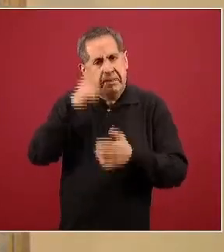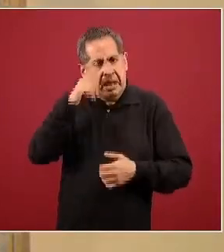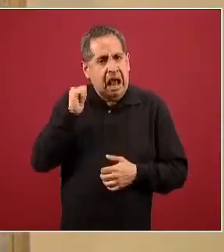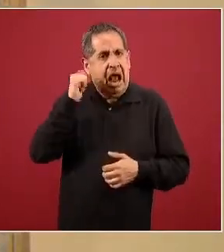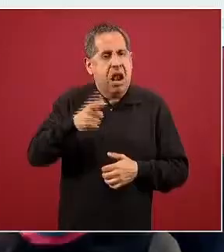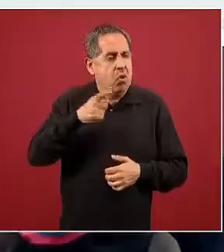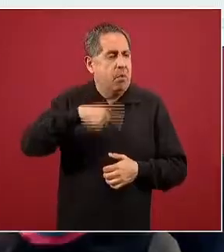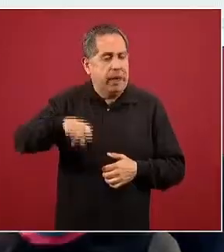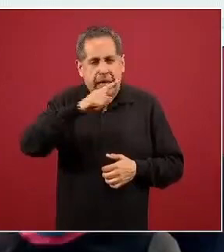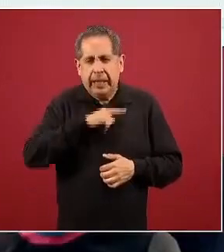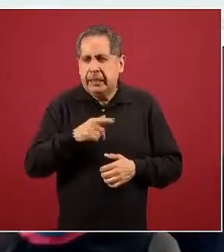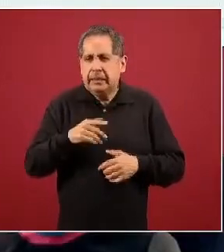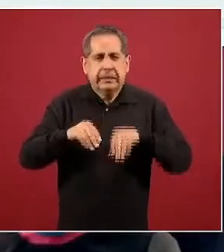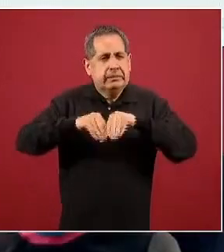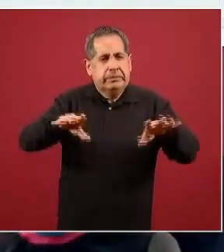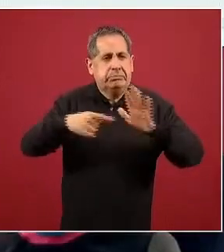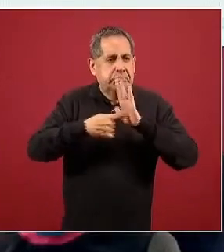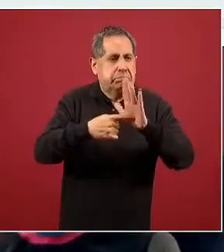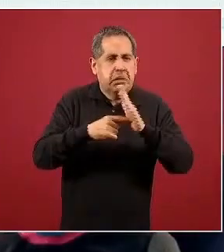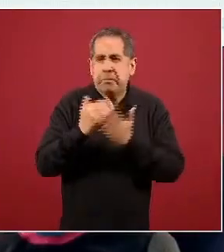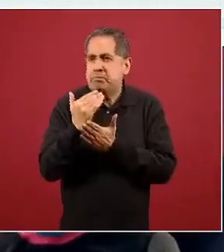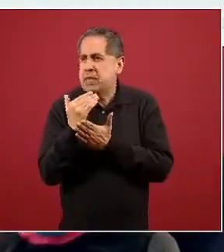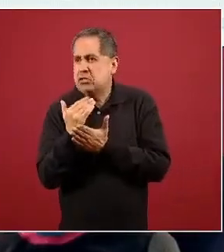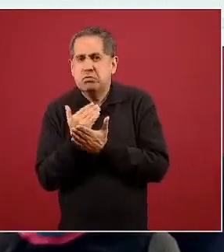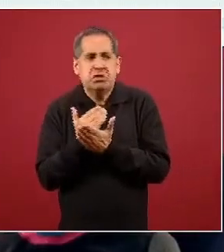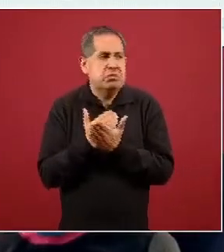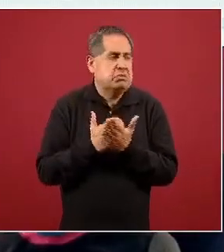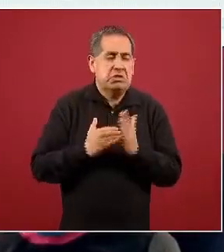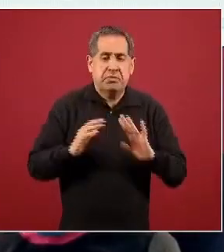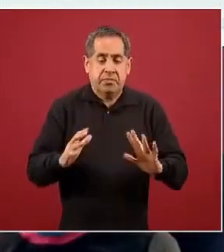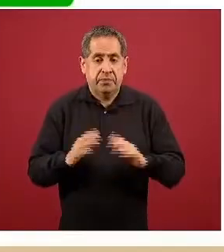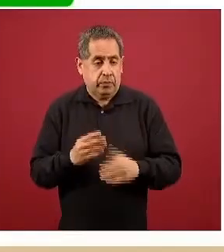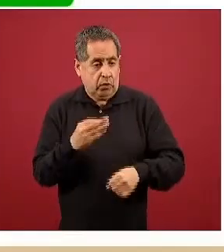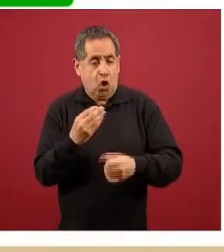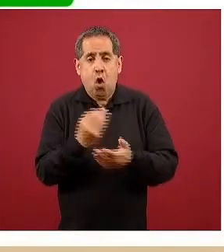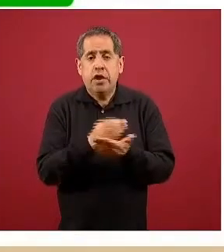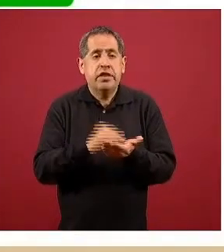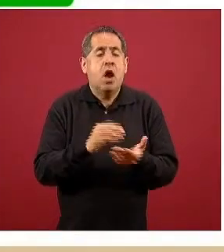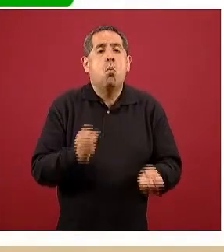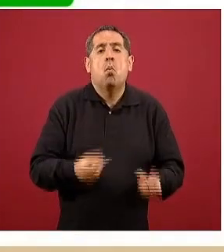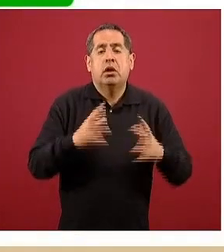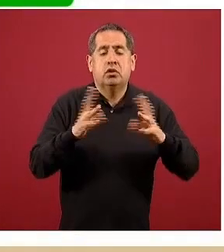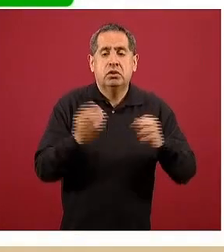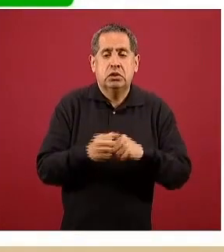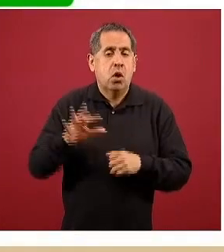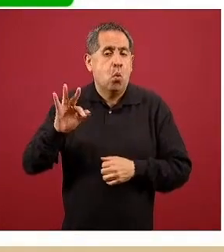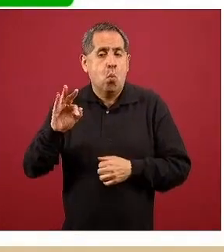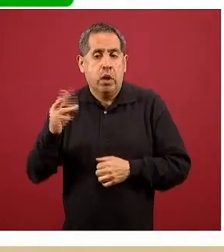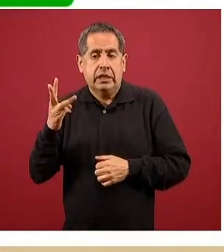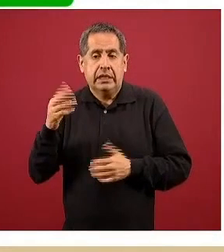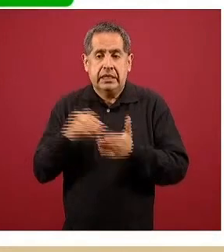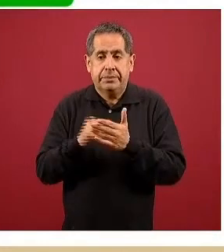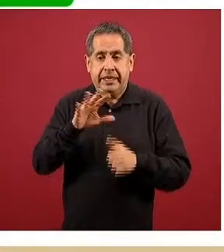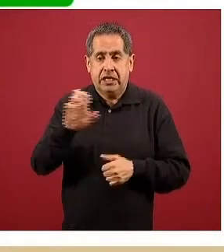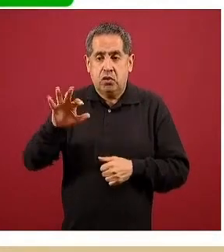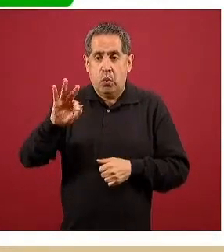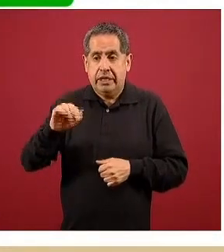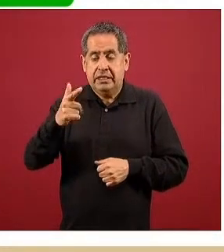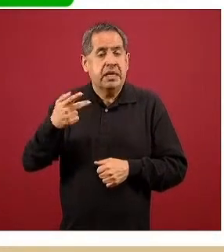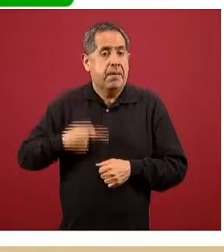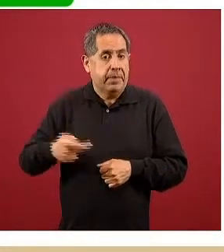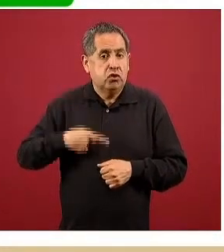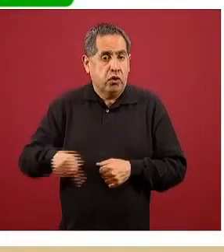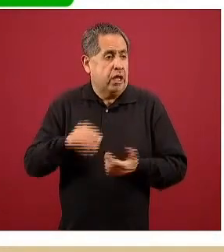presentación y en la velocidad de la presentación de los casos. Tenemos actualmente activos una estimación de